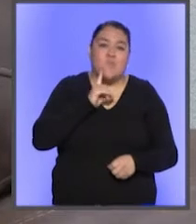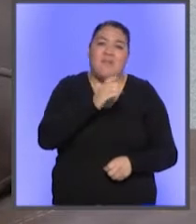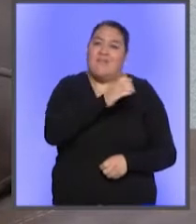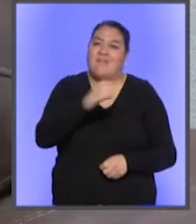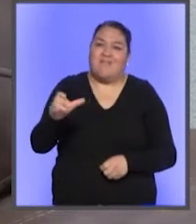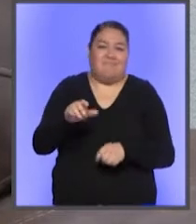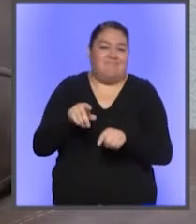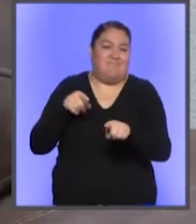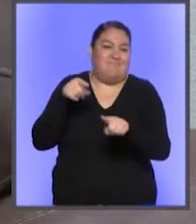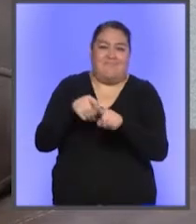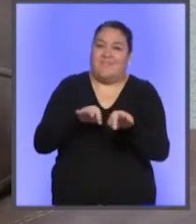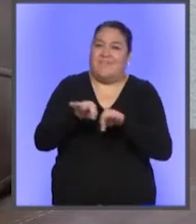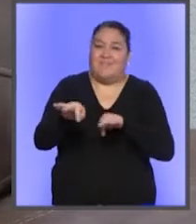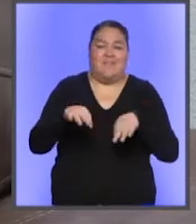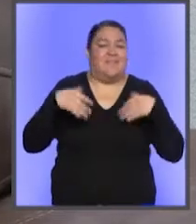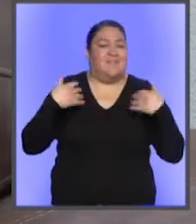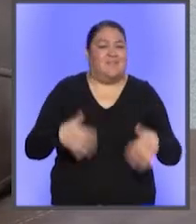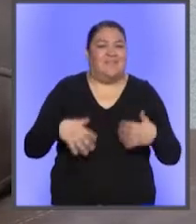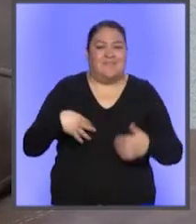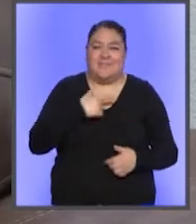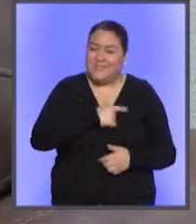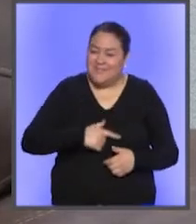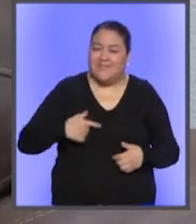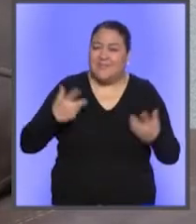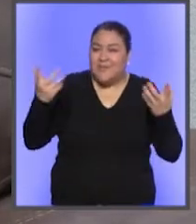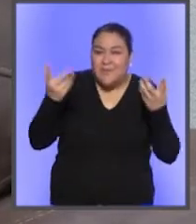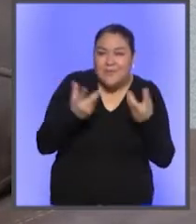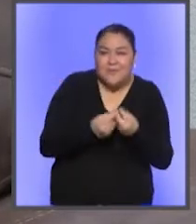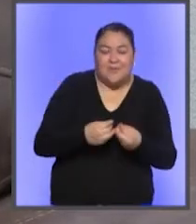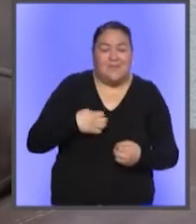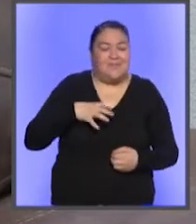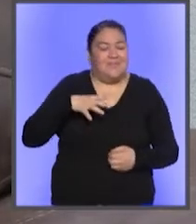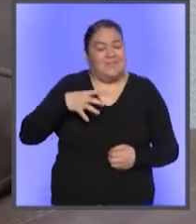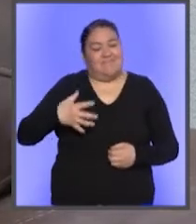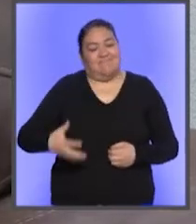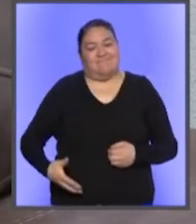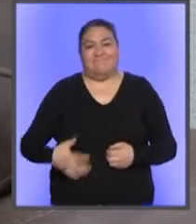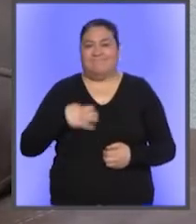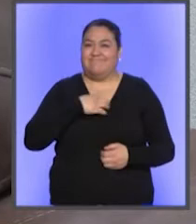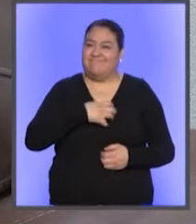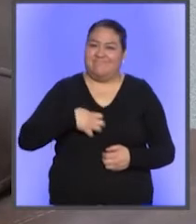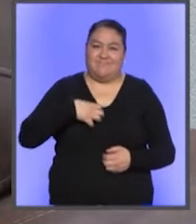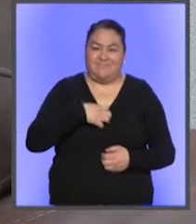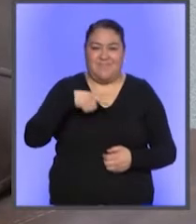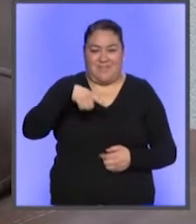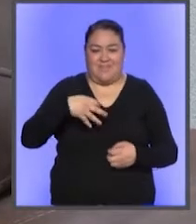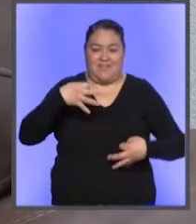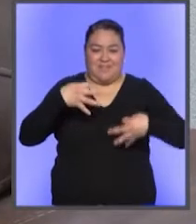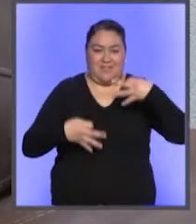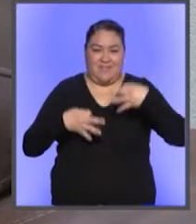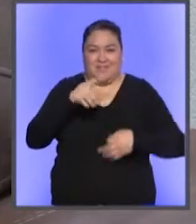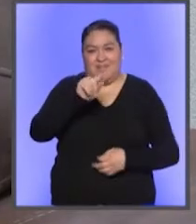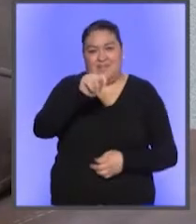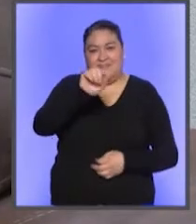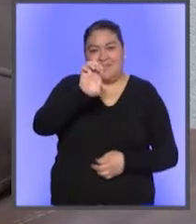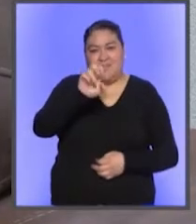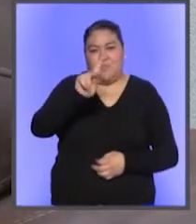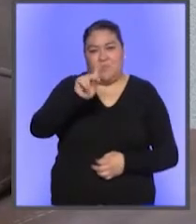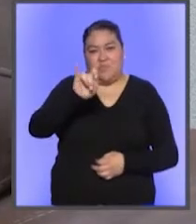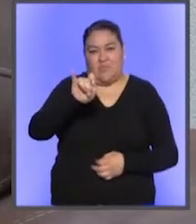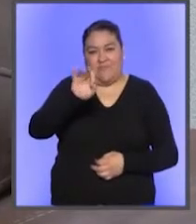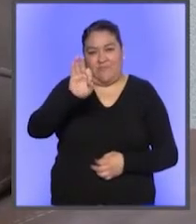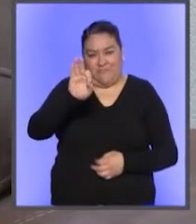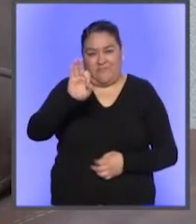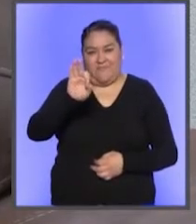mujeres Rurales ha sido un privilegio tenerlas con en el tribunal electoral del